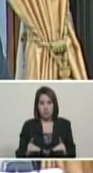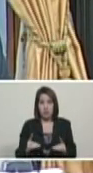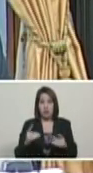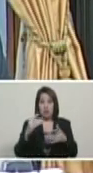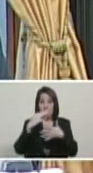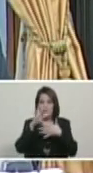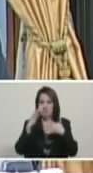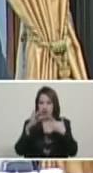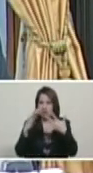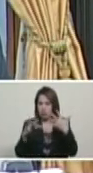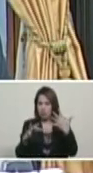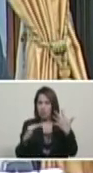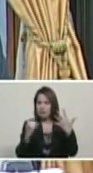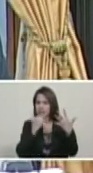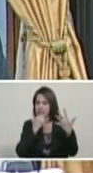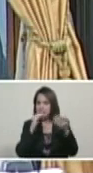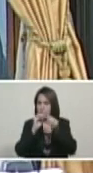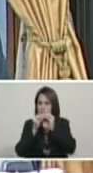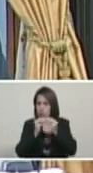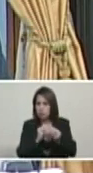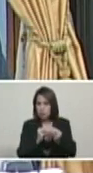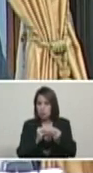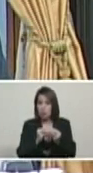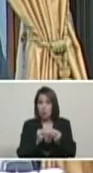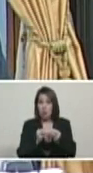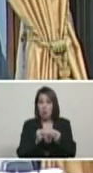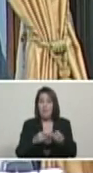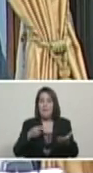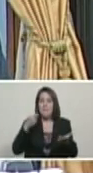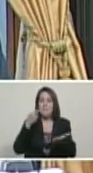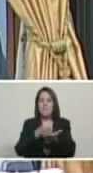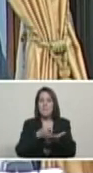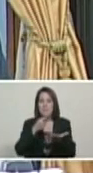corrección, colocar el precio